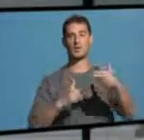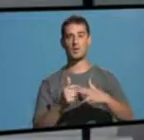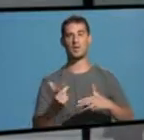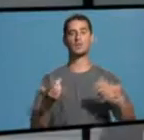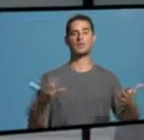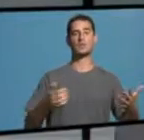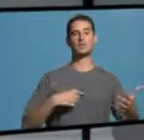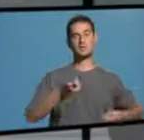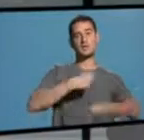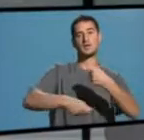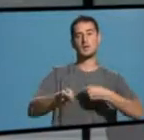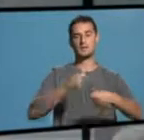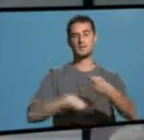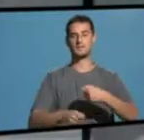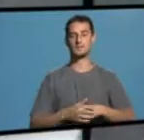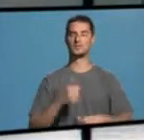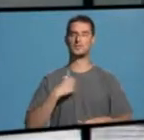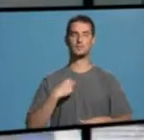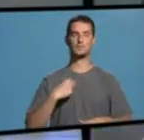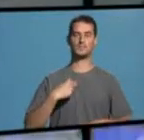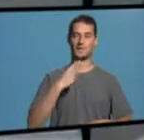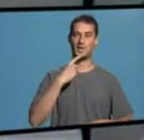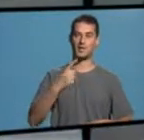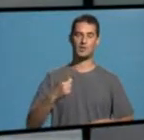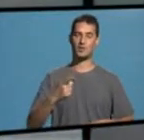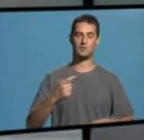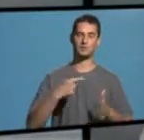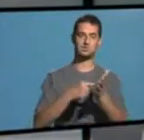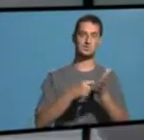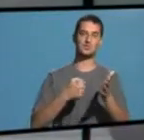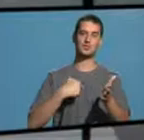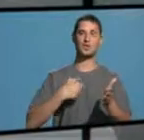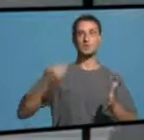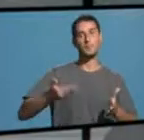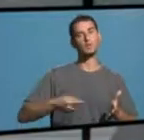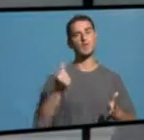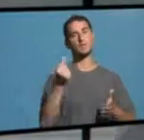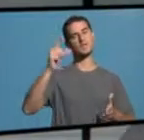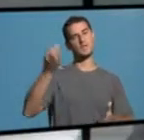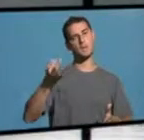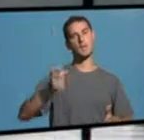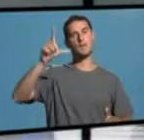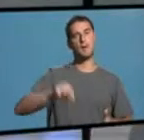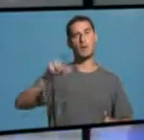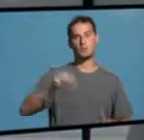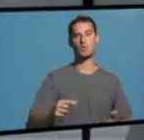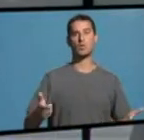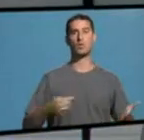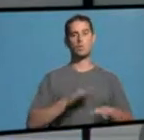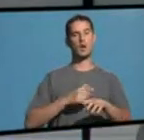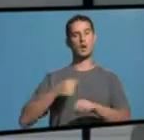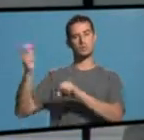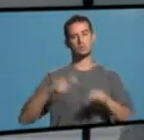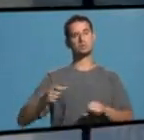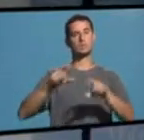por tanto, de venta en función deses costes, eu quero reivindicar aquí o papel do importante que o suelo sea competitivo. Por